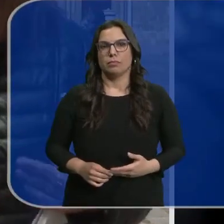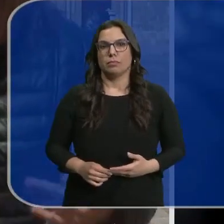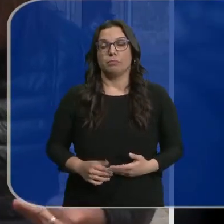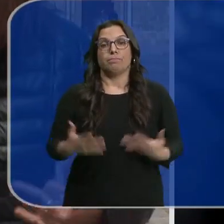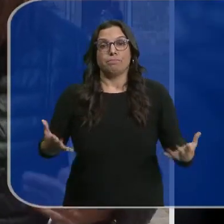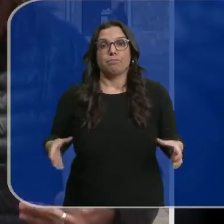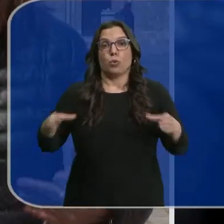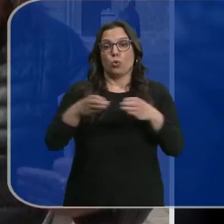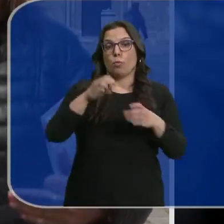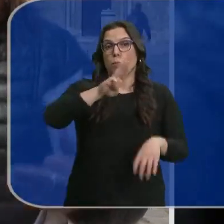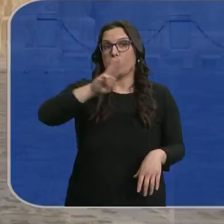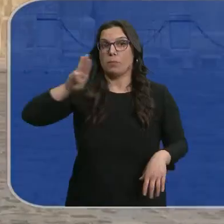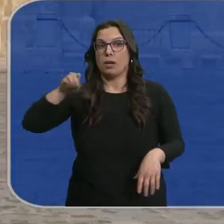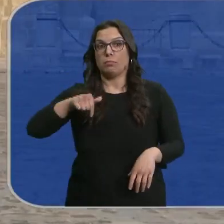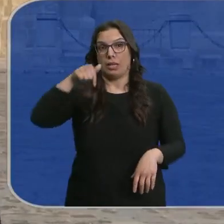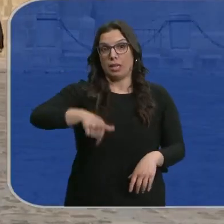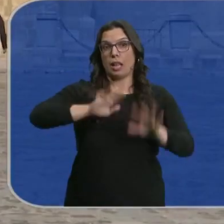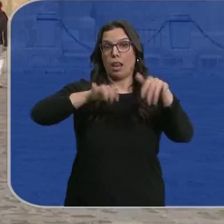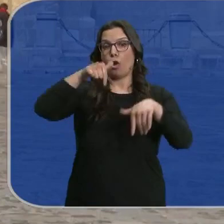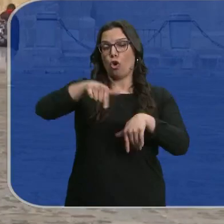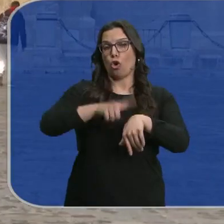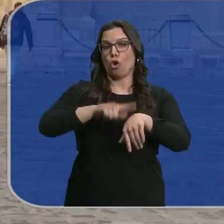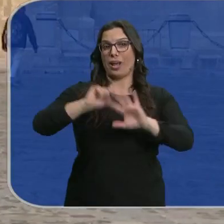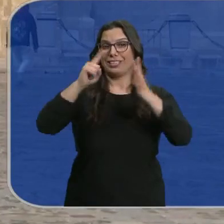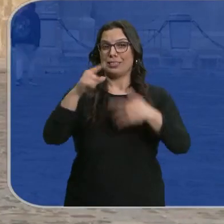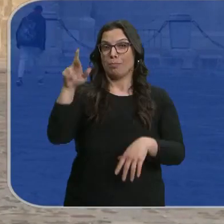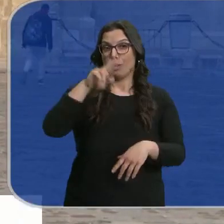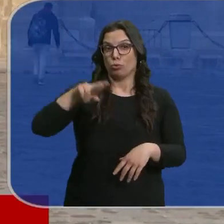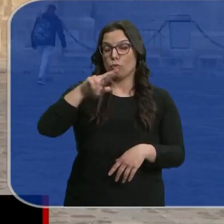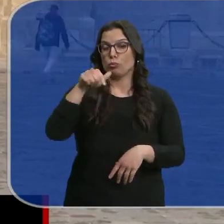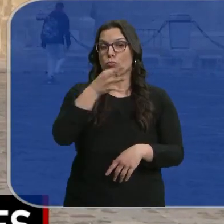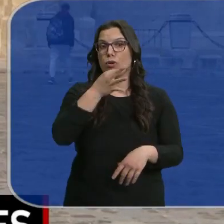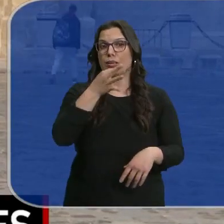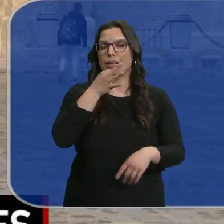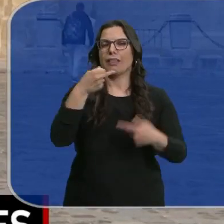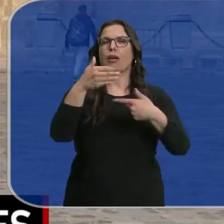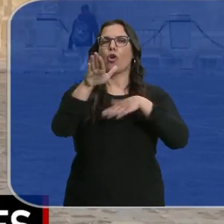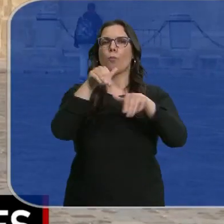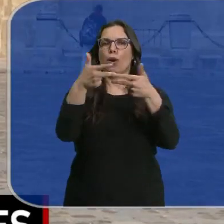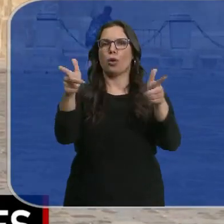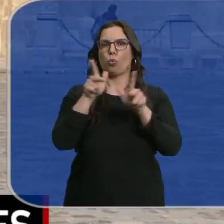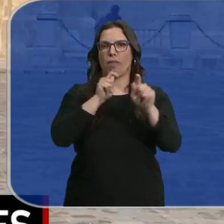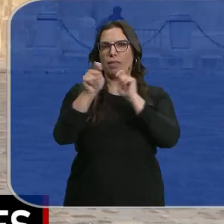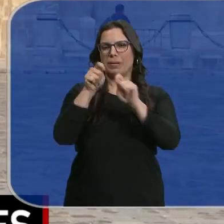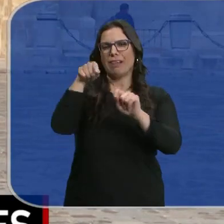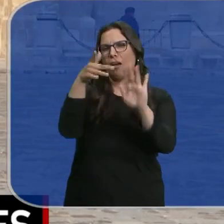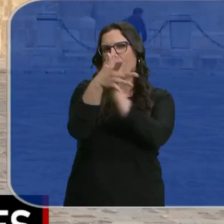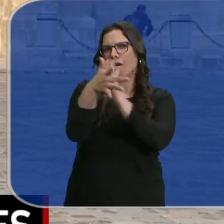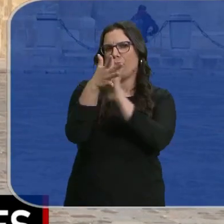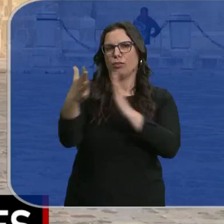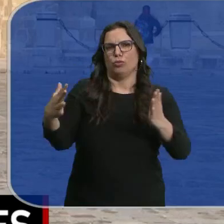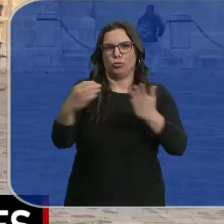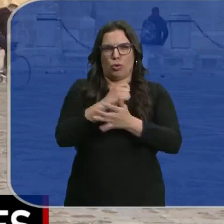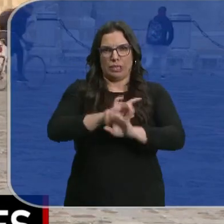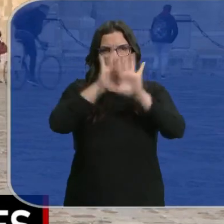Y el Partido Popular ha convocado en León hoy para las seis menos cuarto de esta tarde una rueda de prensa en la que aseguran darán todas las explicaciones